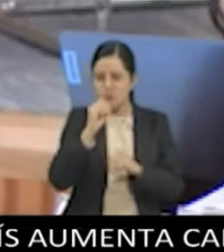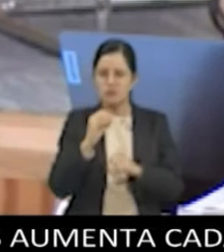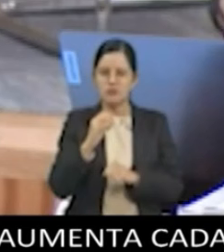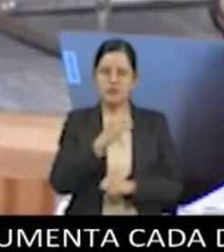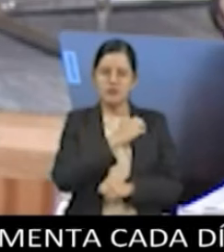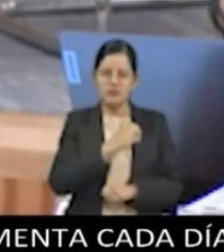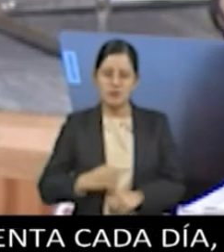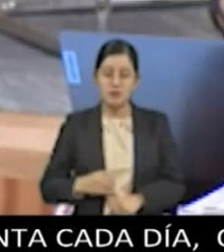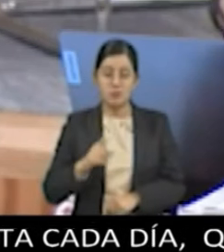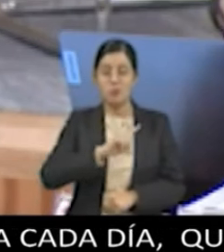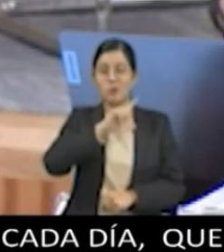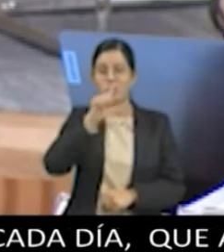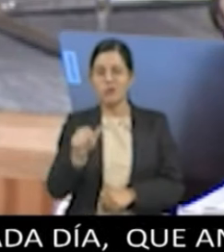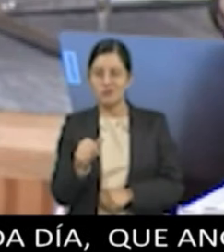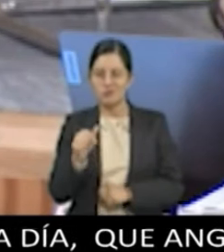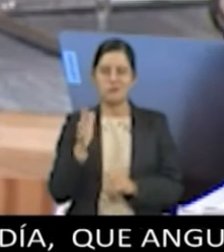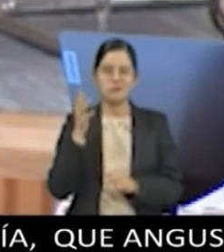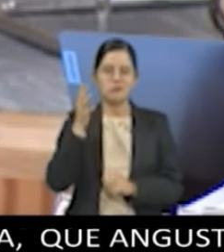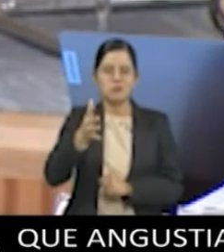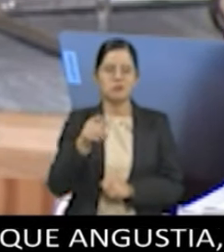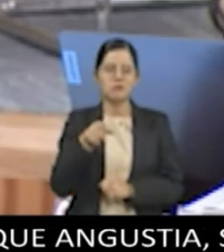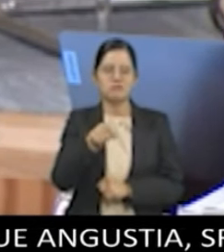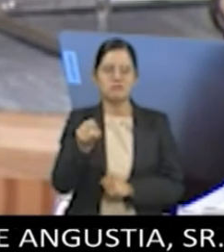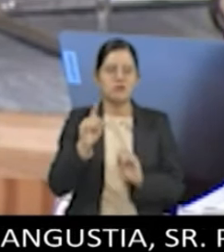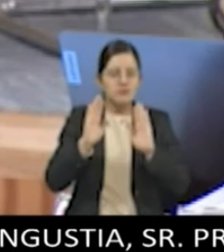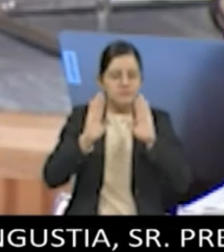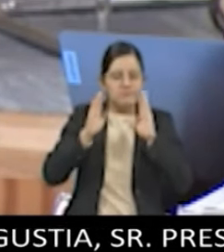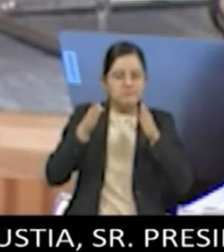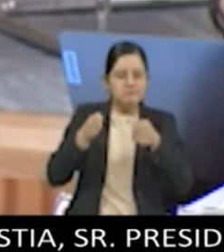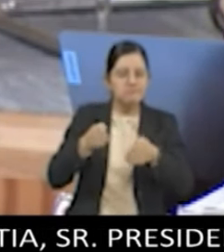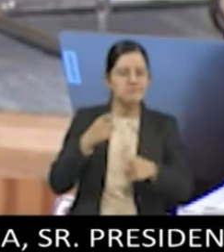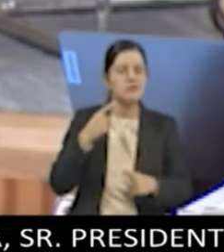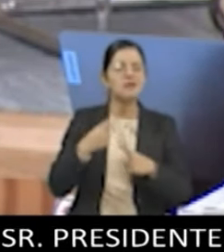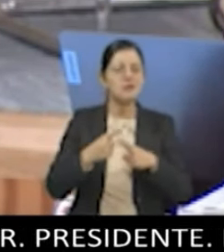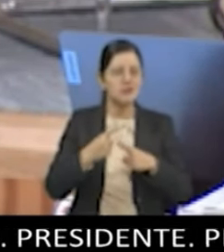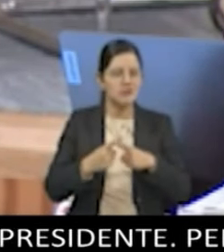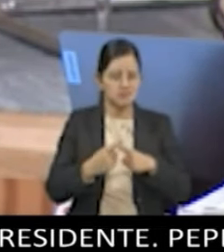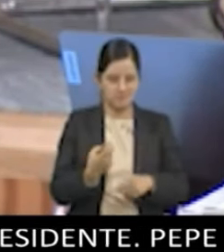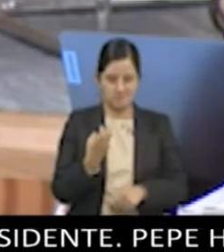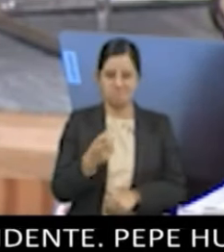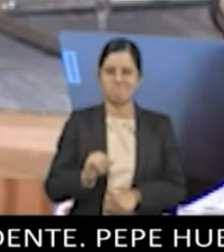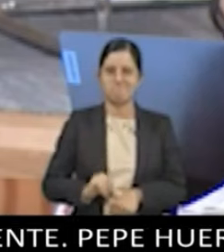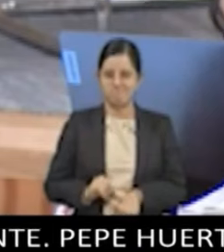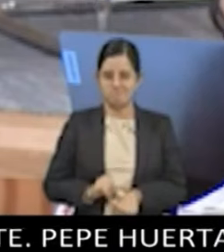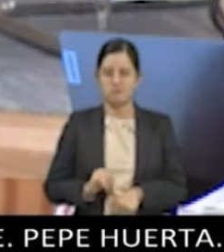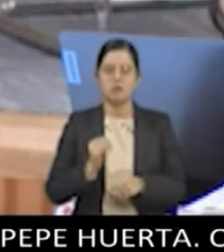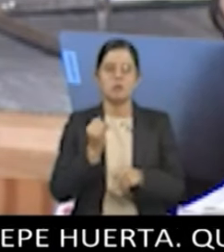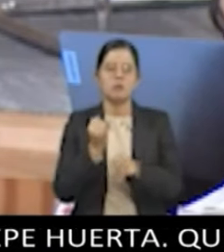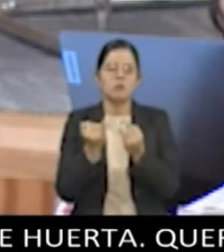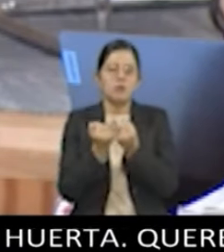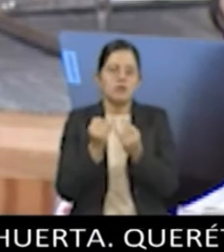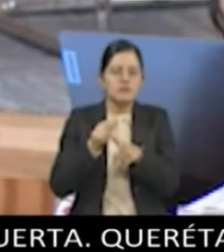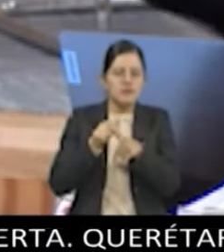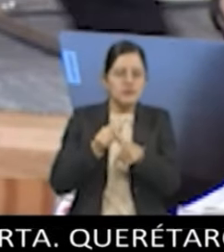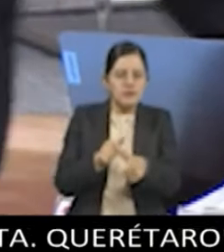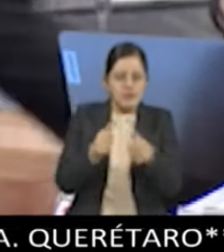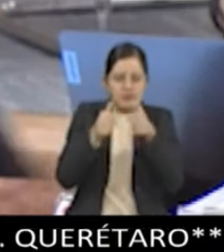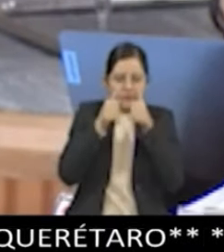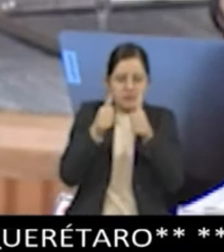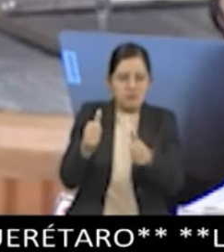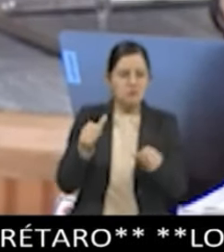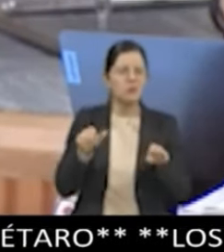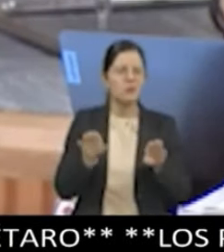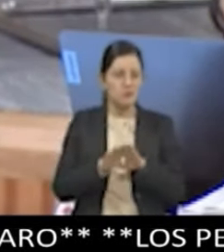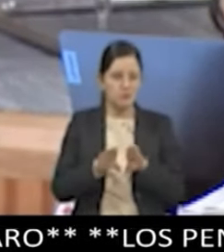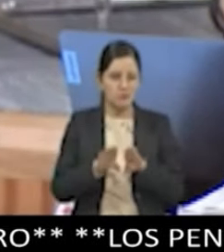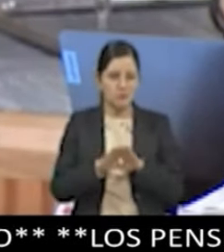electorales Carla Humphrey y Dania Rabel. La última pues expresó que no está en tela de juicio acatar la resolución,